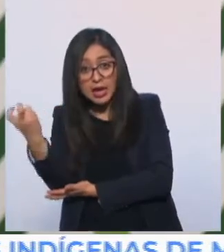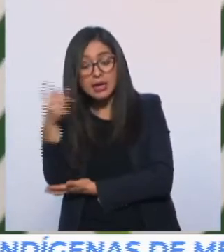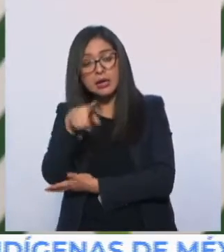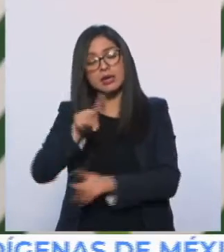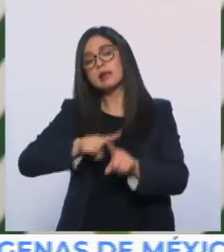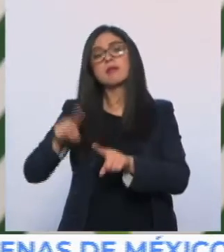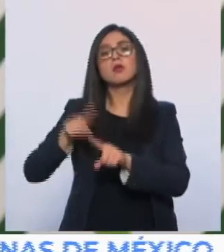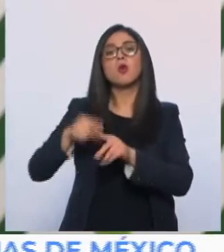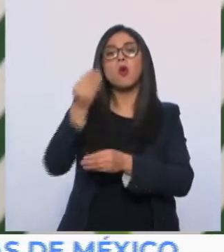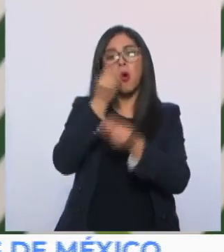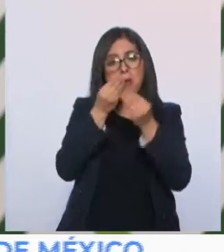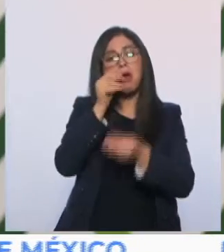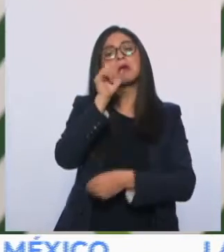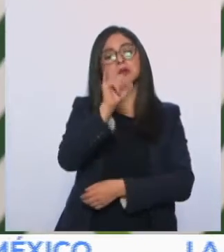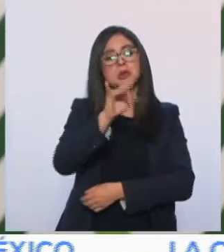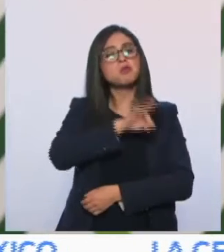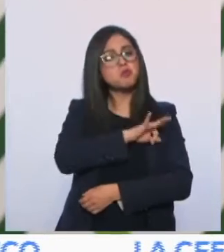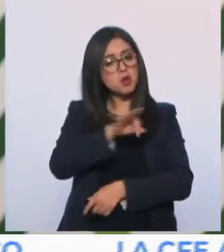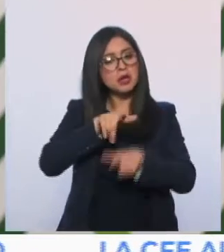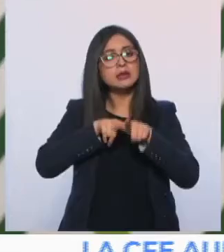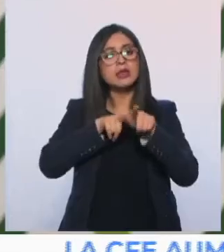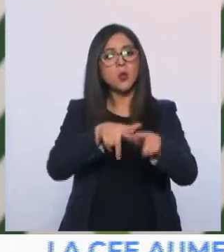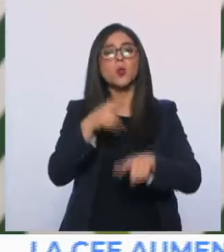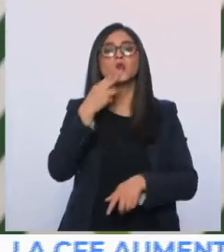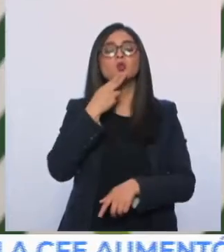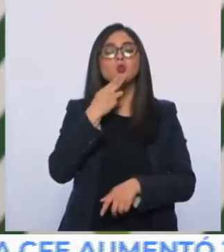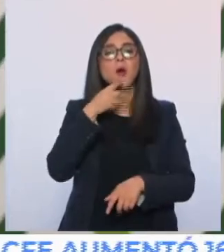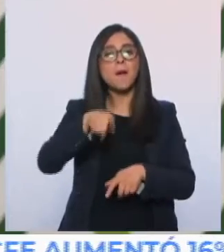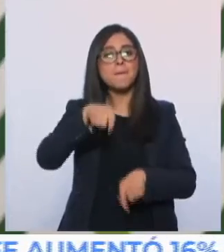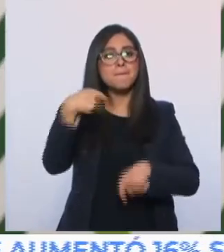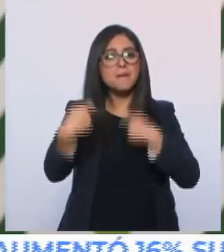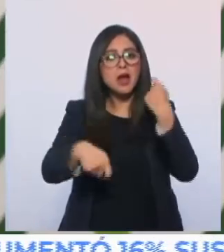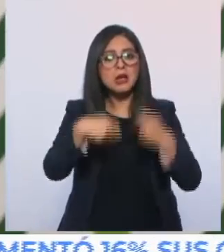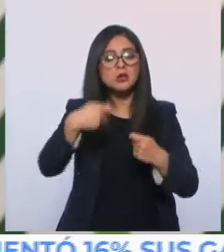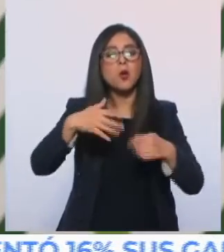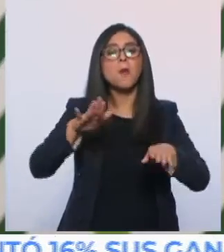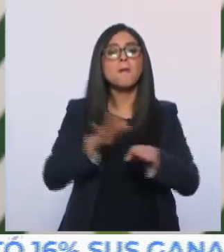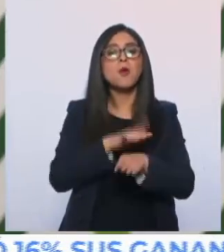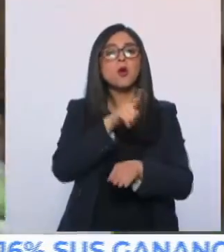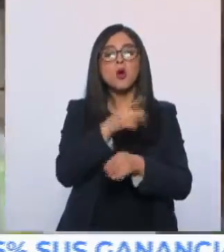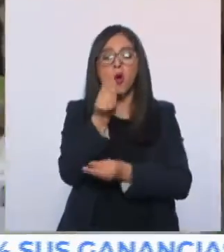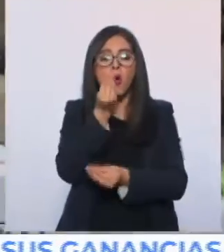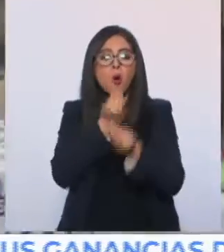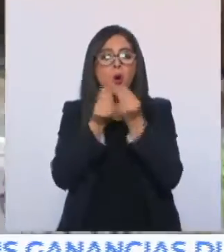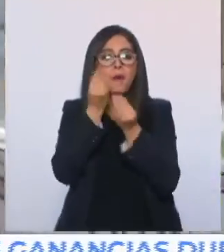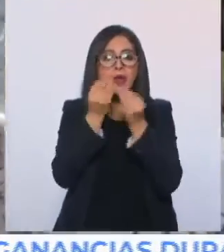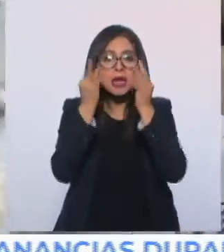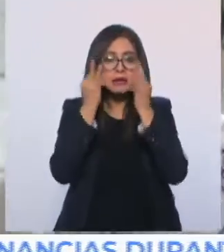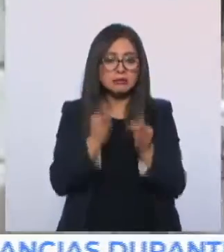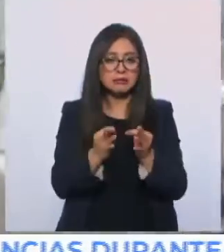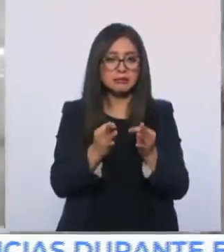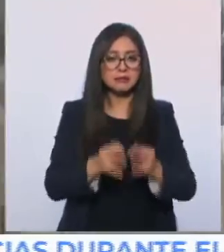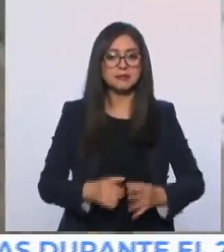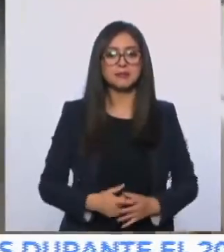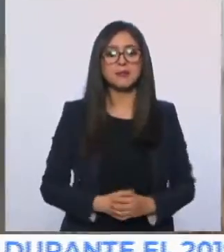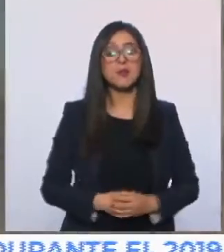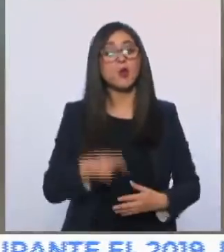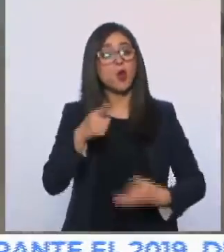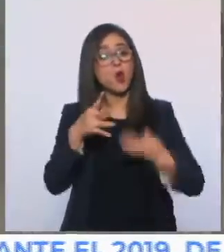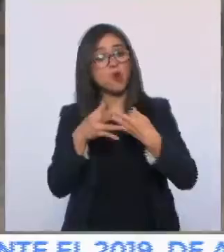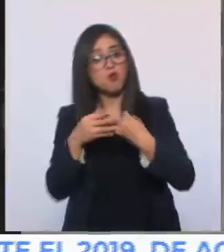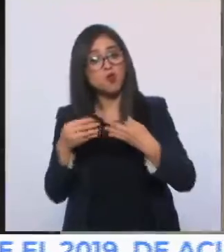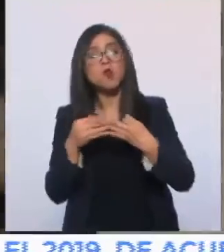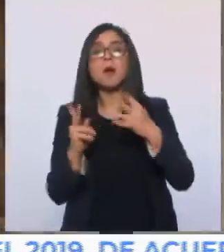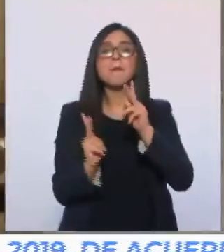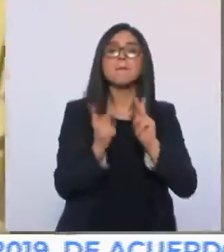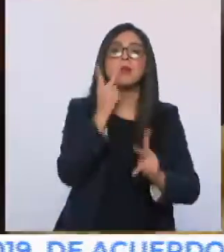productos que van a poder utilizar plástico por razones de inocuidad. Para frutas,